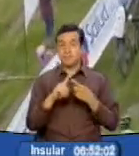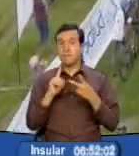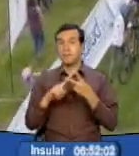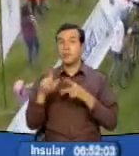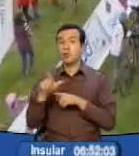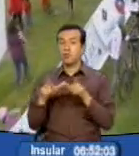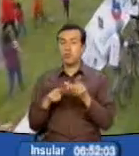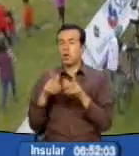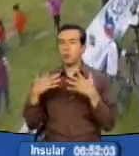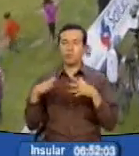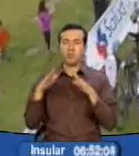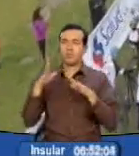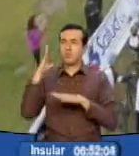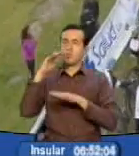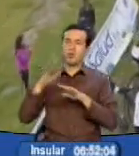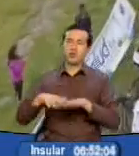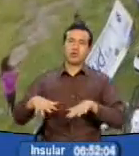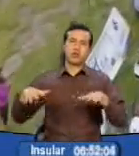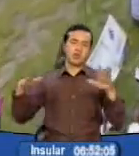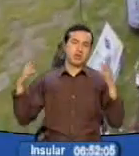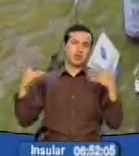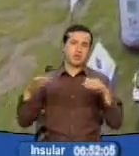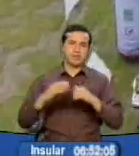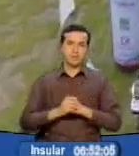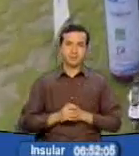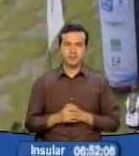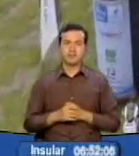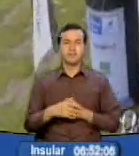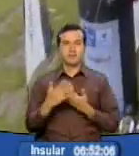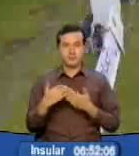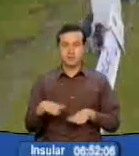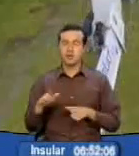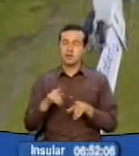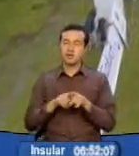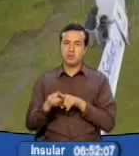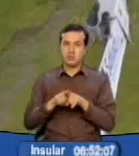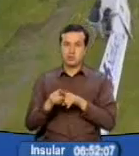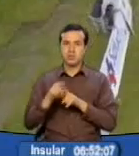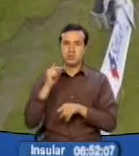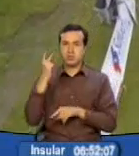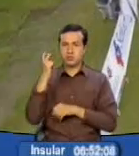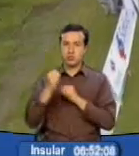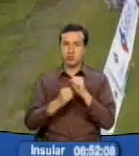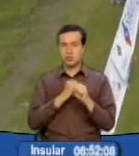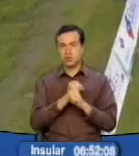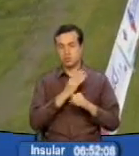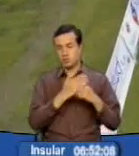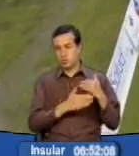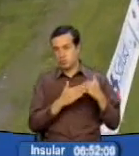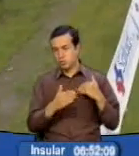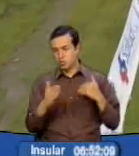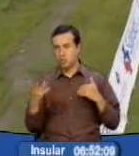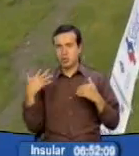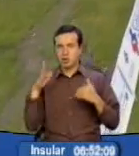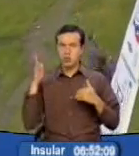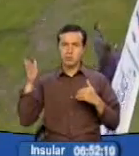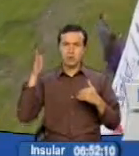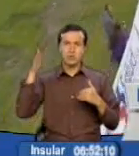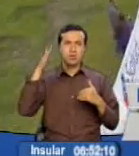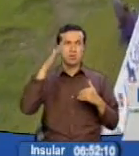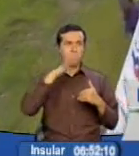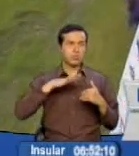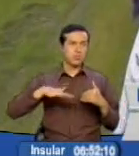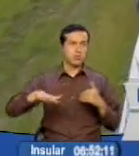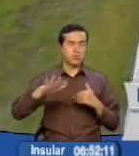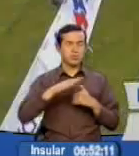sean lugares espectaculares. Ya vamos haciendo este campeonato por más de 12 años, entonces hemos recorrido muchísimos lugares